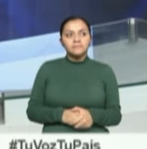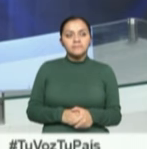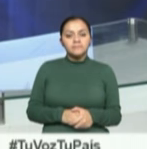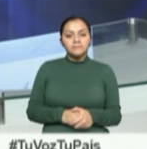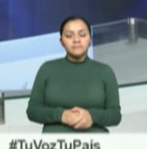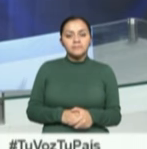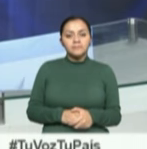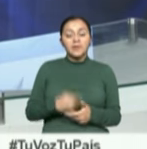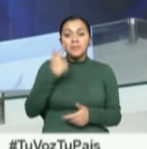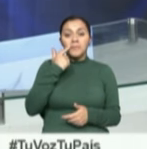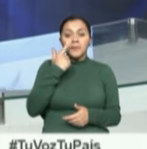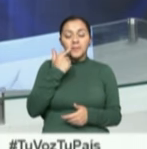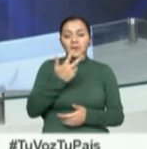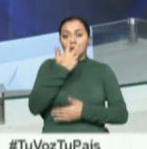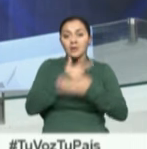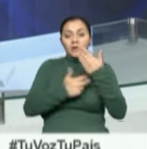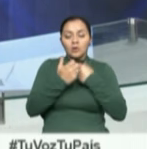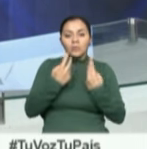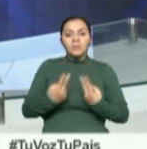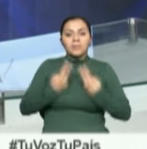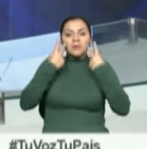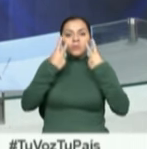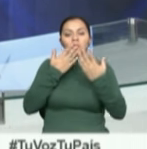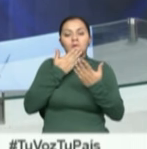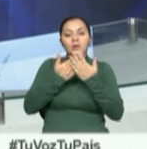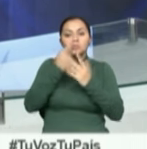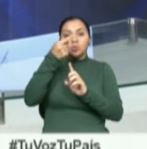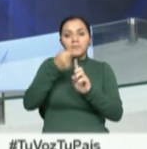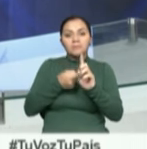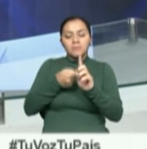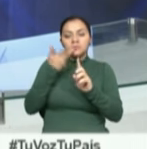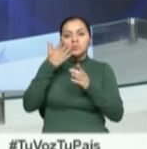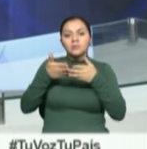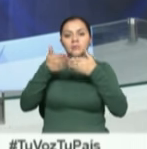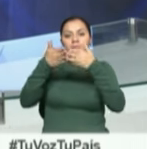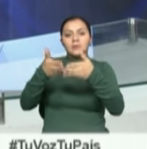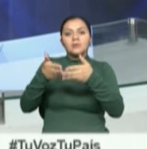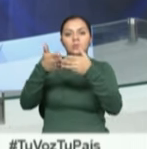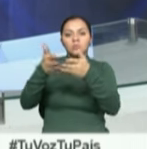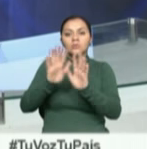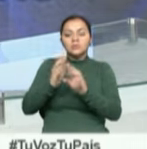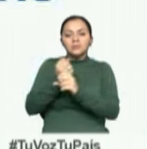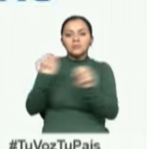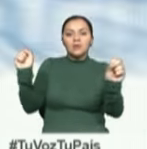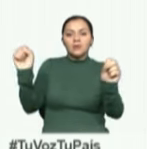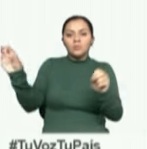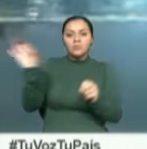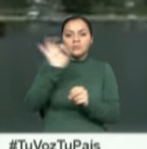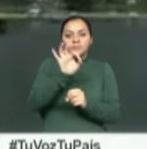Un padre y su hija sobrevivieron tras estar casi un mes a la deriva en un pequeño bote.